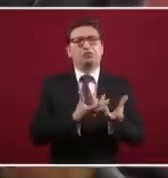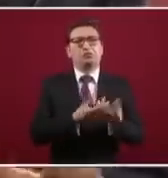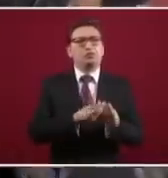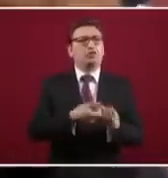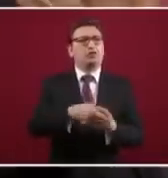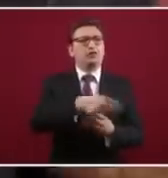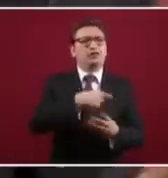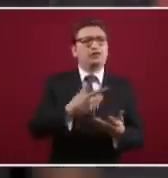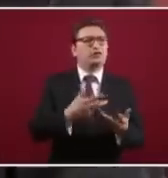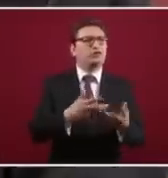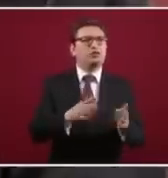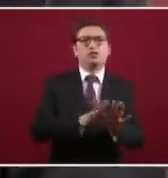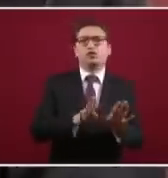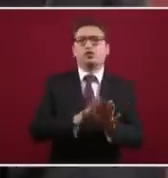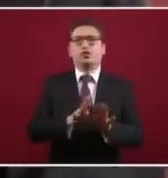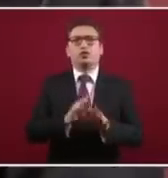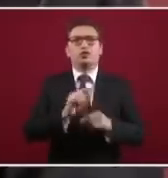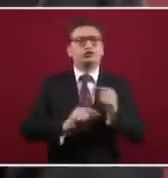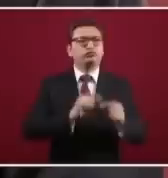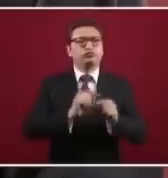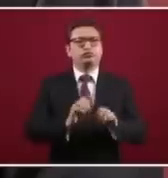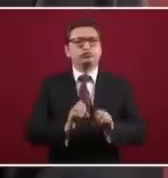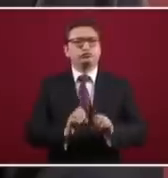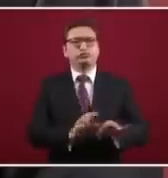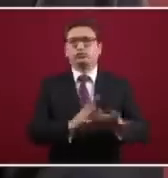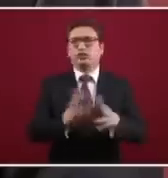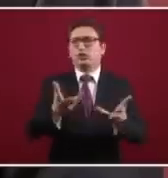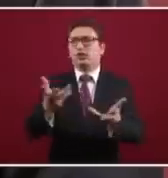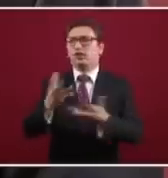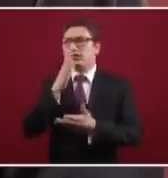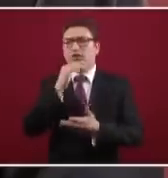se vayan quedando solos.